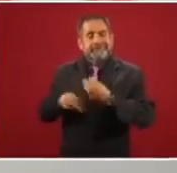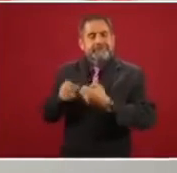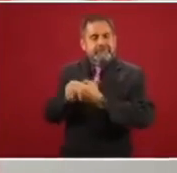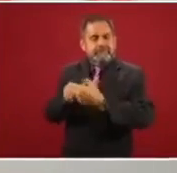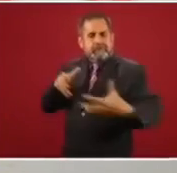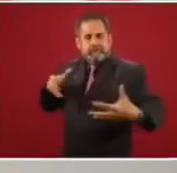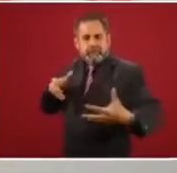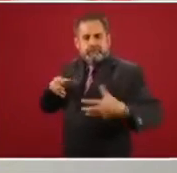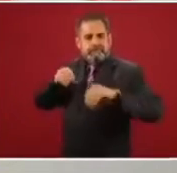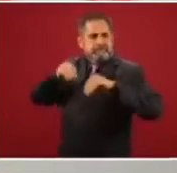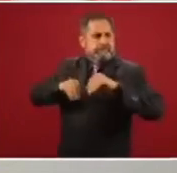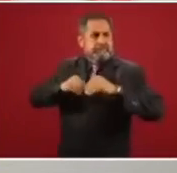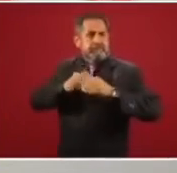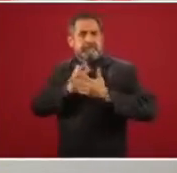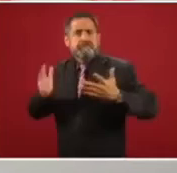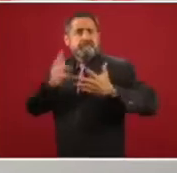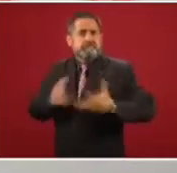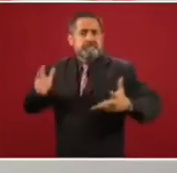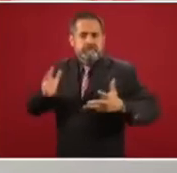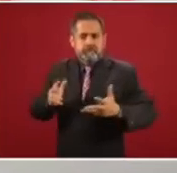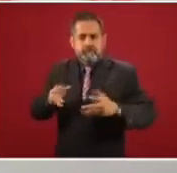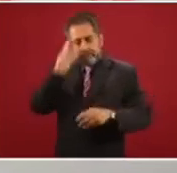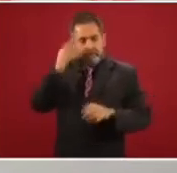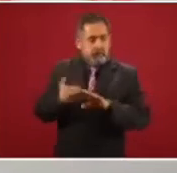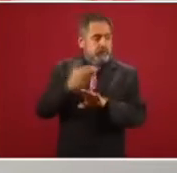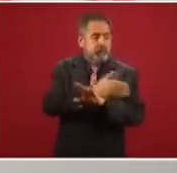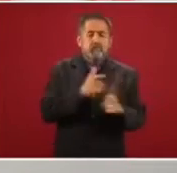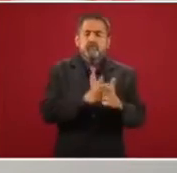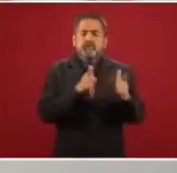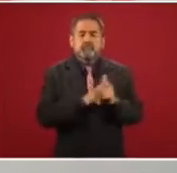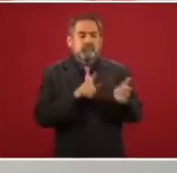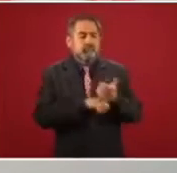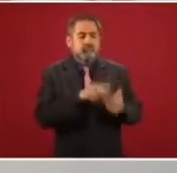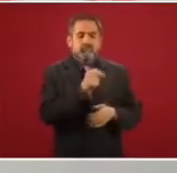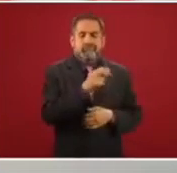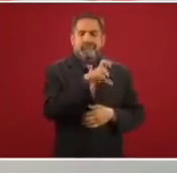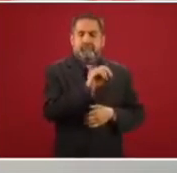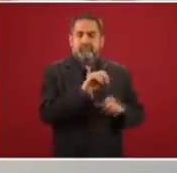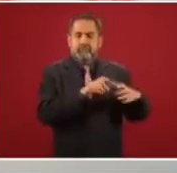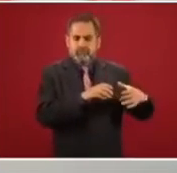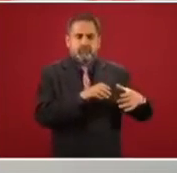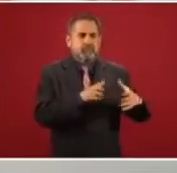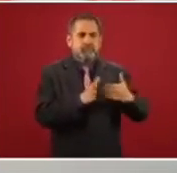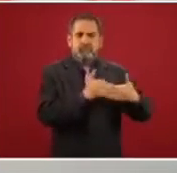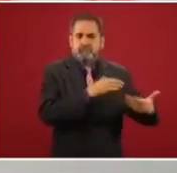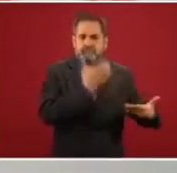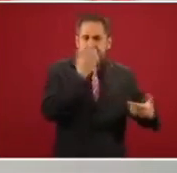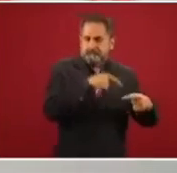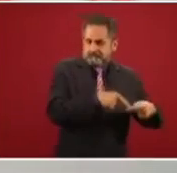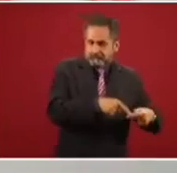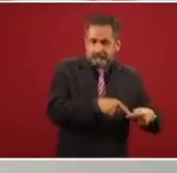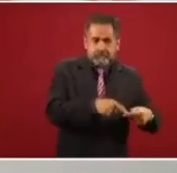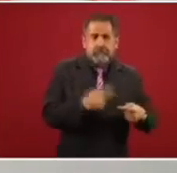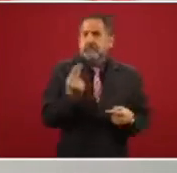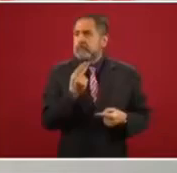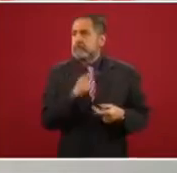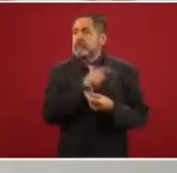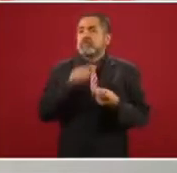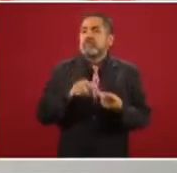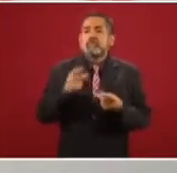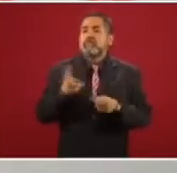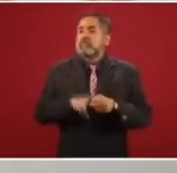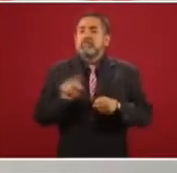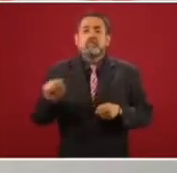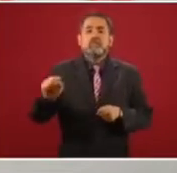durante todo este régimen neoliberal era que todos tenían que tener un hospital porque el privilegio y las